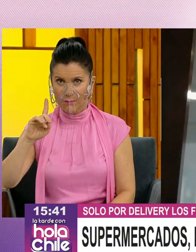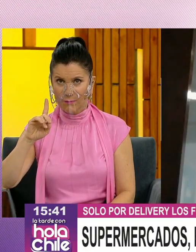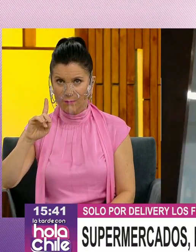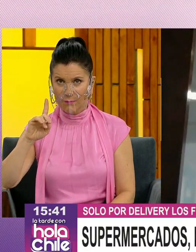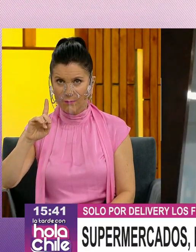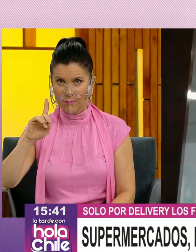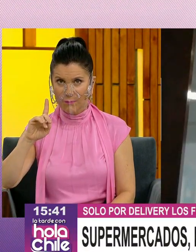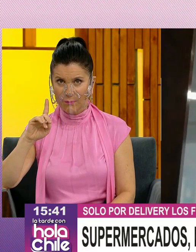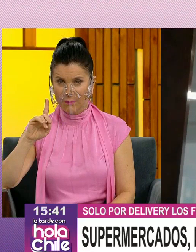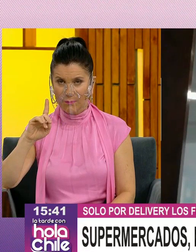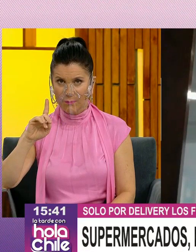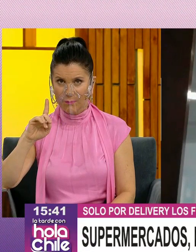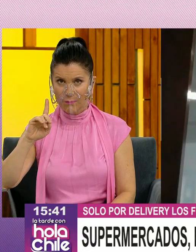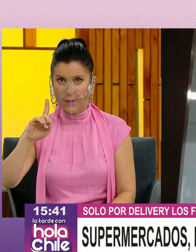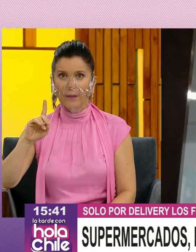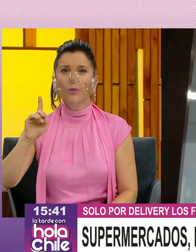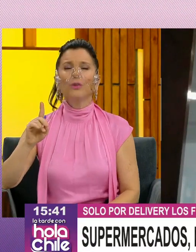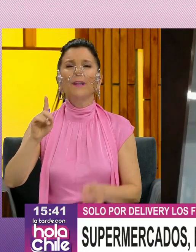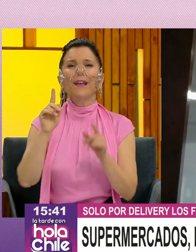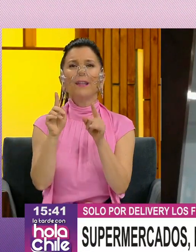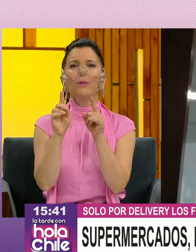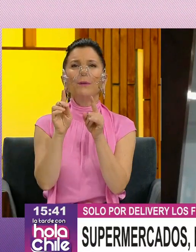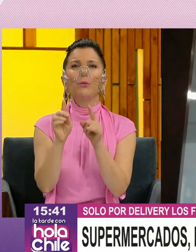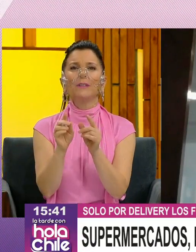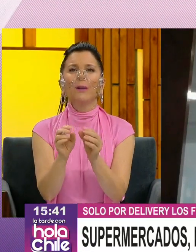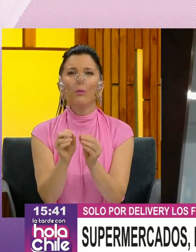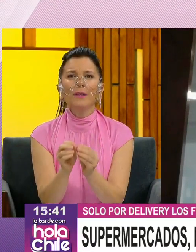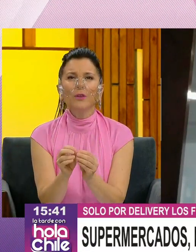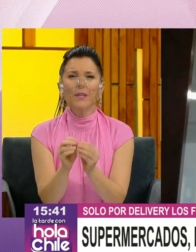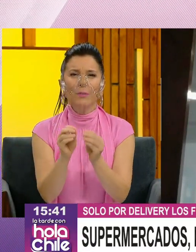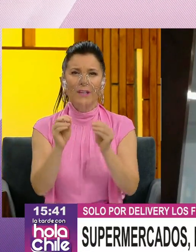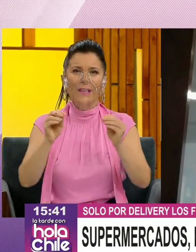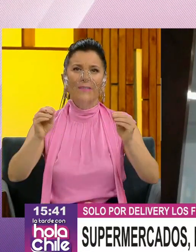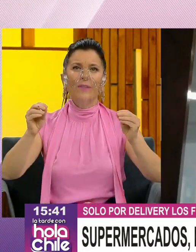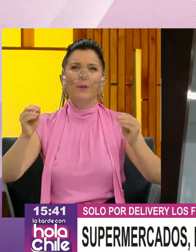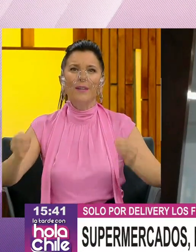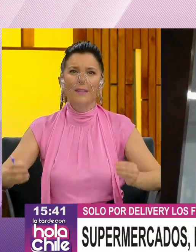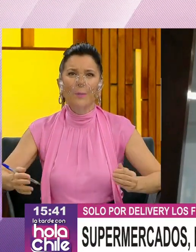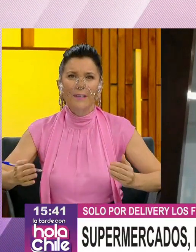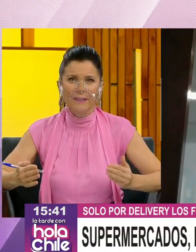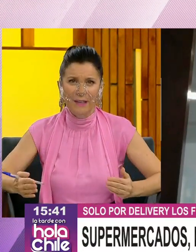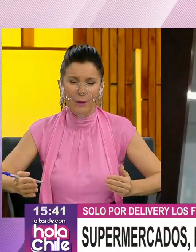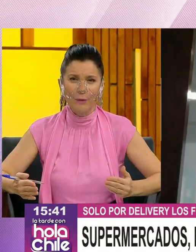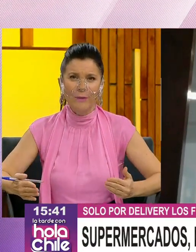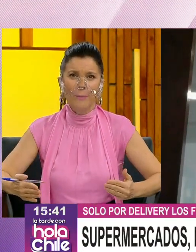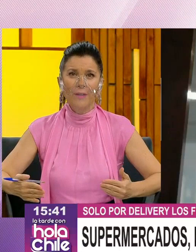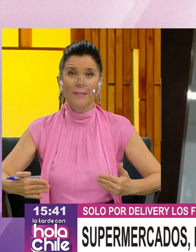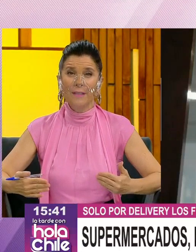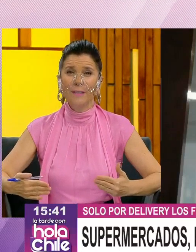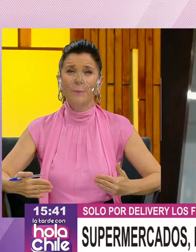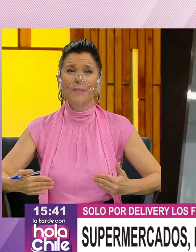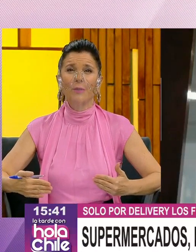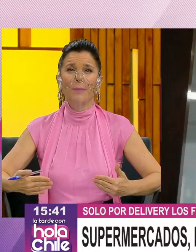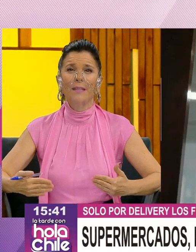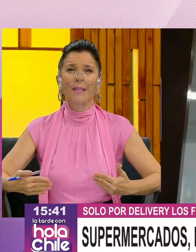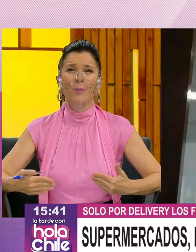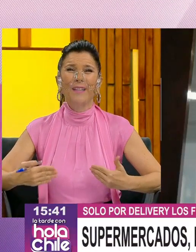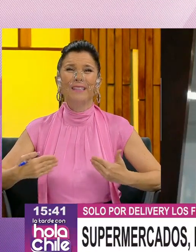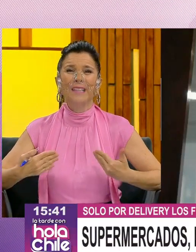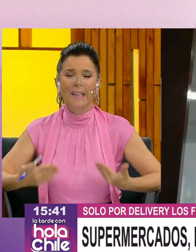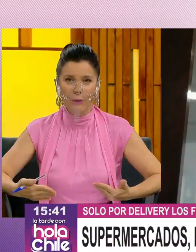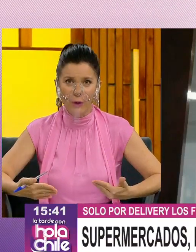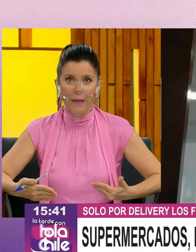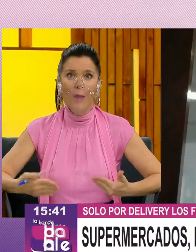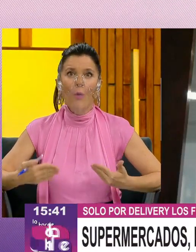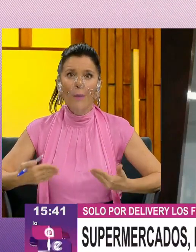lo que en el ámbito clínico tenemos que hacer. Doctor Herrada, una pregunta. ¿Cuánto diría usted que debe durar esta cuarentena? Cuando hablamos de que el 70%